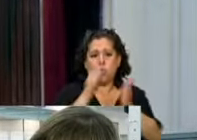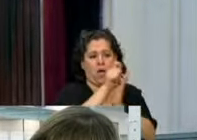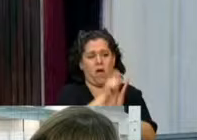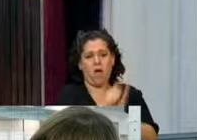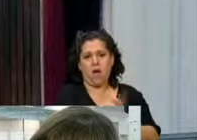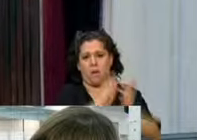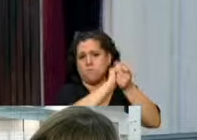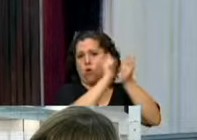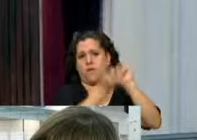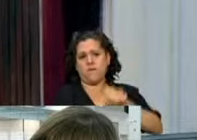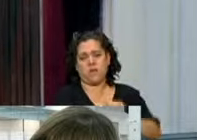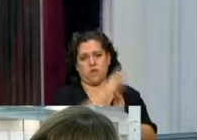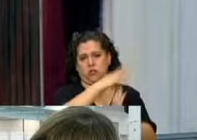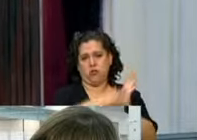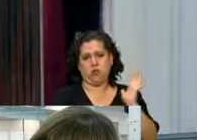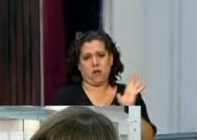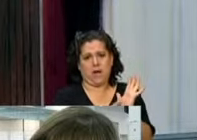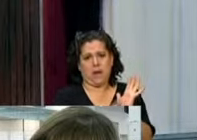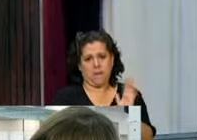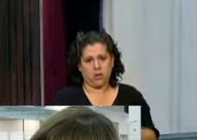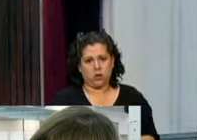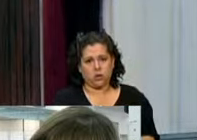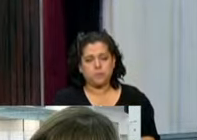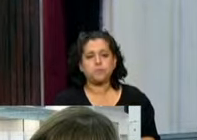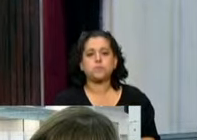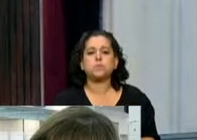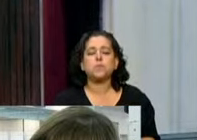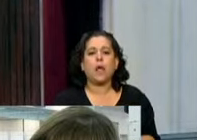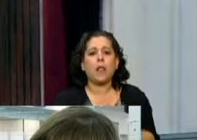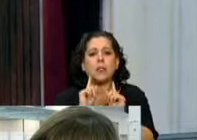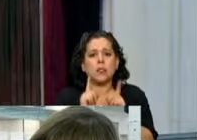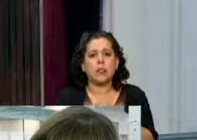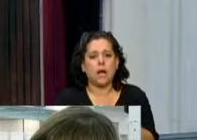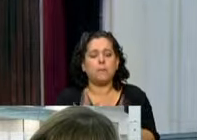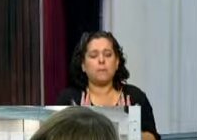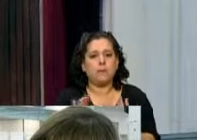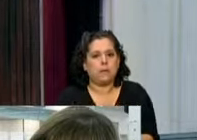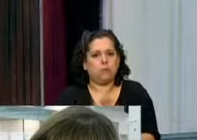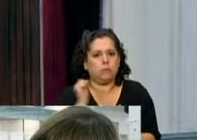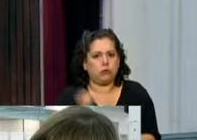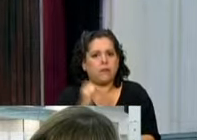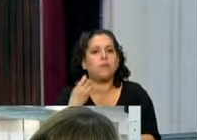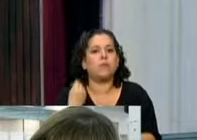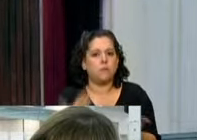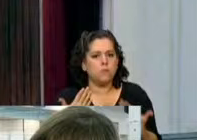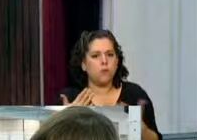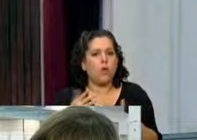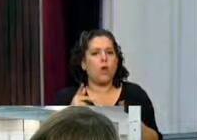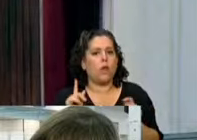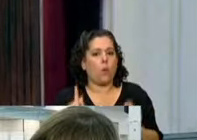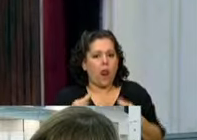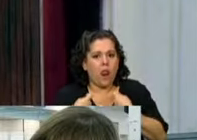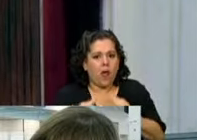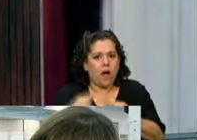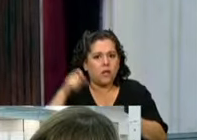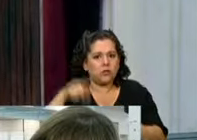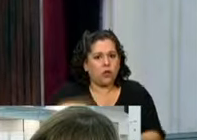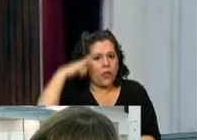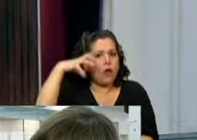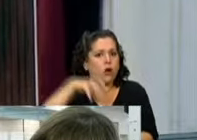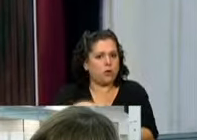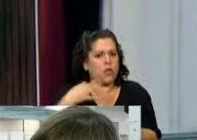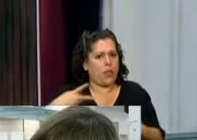combinación de ambos de ambas variables es decir inflación o variación salarial a la hora de Definir